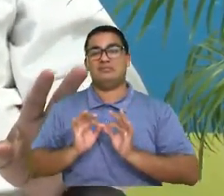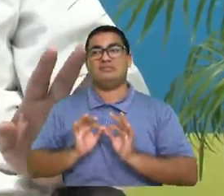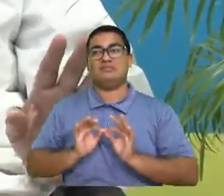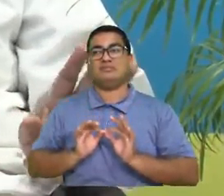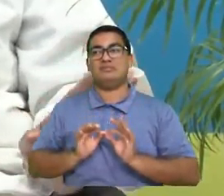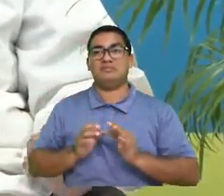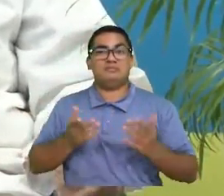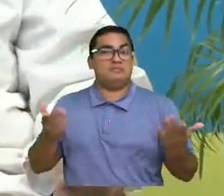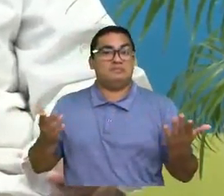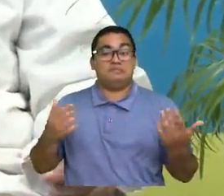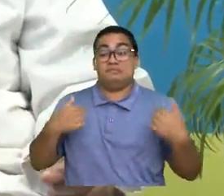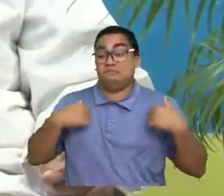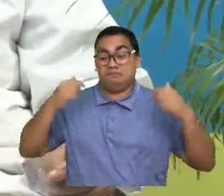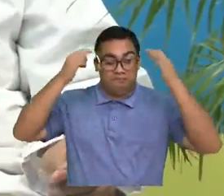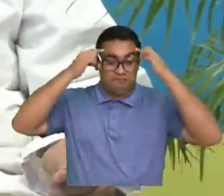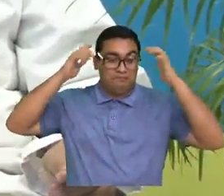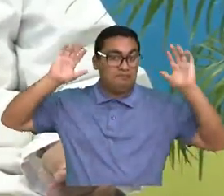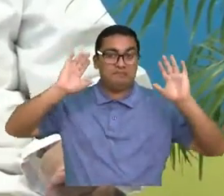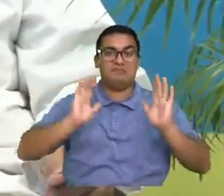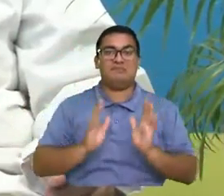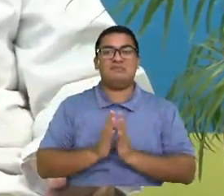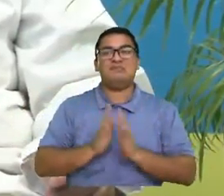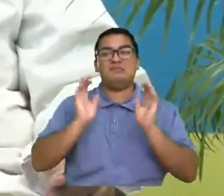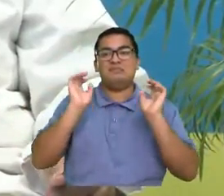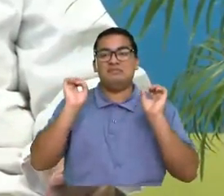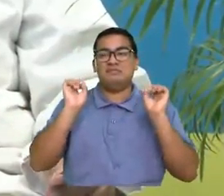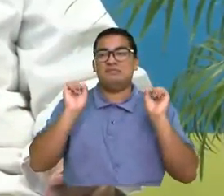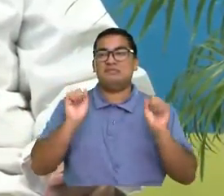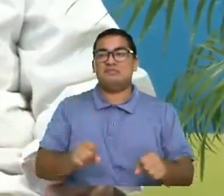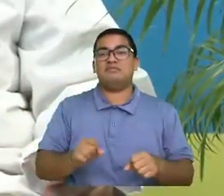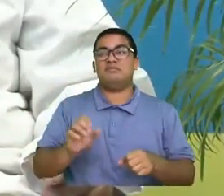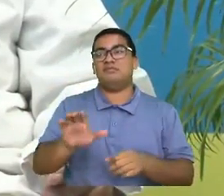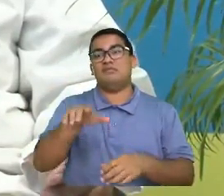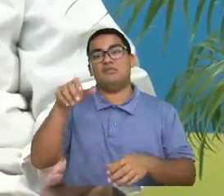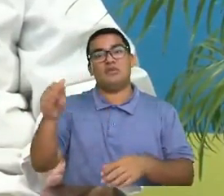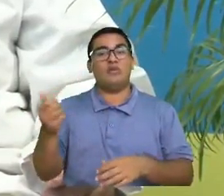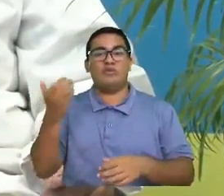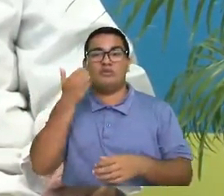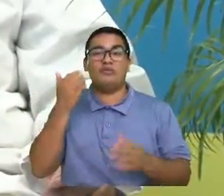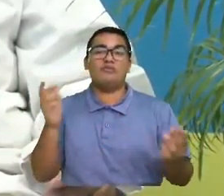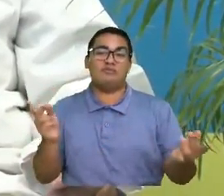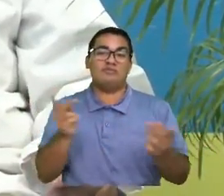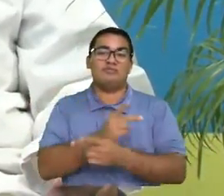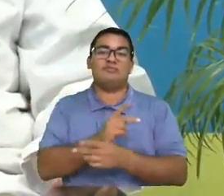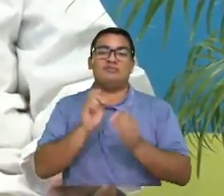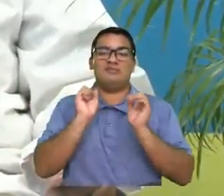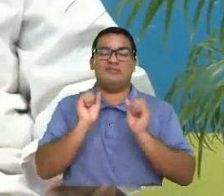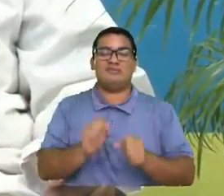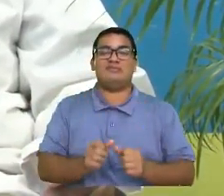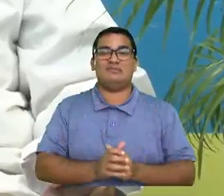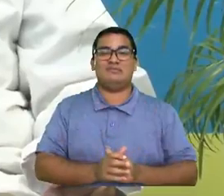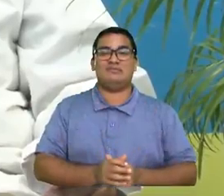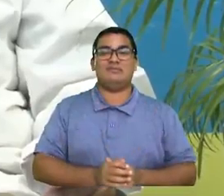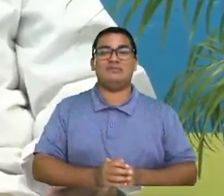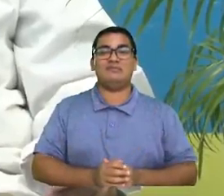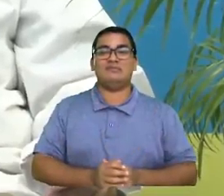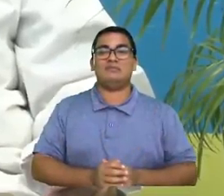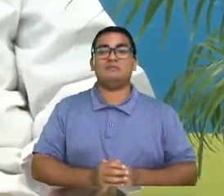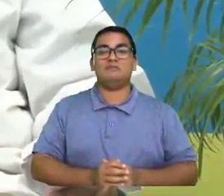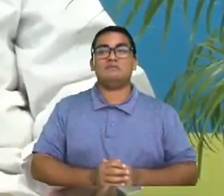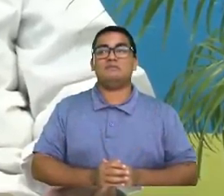qué es lo que puedo tomar, y entonces también me puede causar otro problema. O sea, no mido las consecuencias, porque